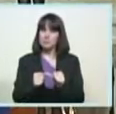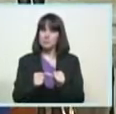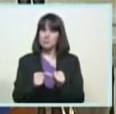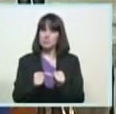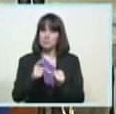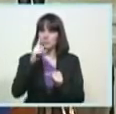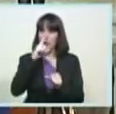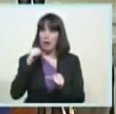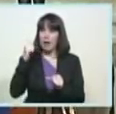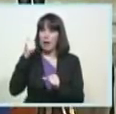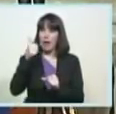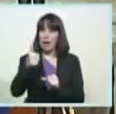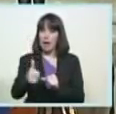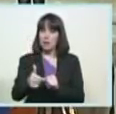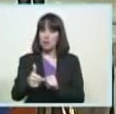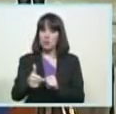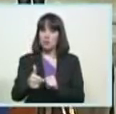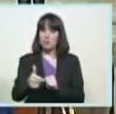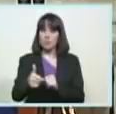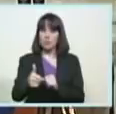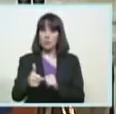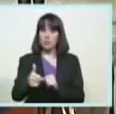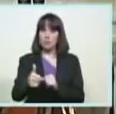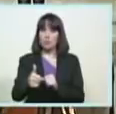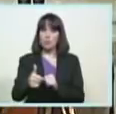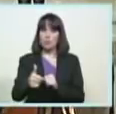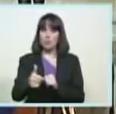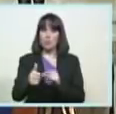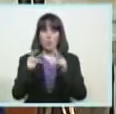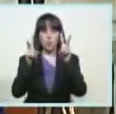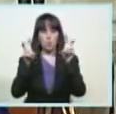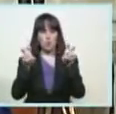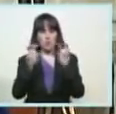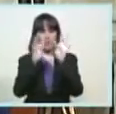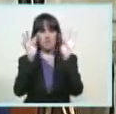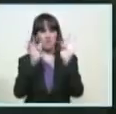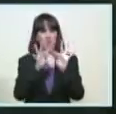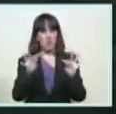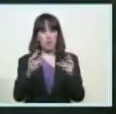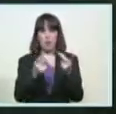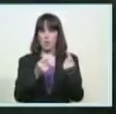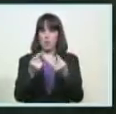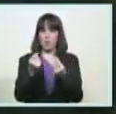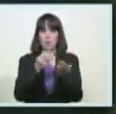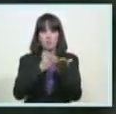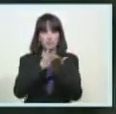en el transcurso de este año ha configurado un nuevo panorama económico